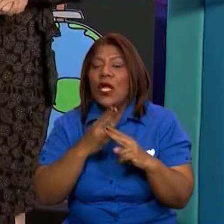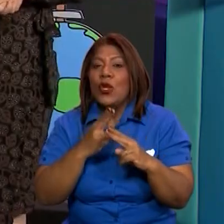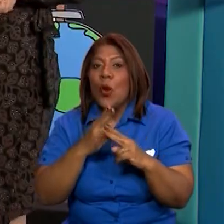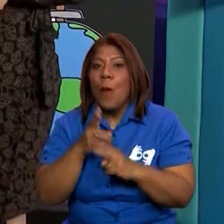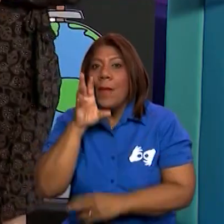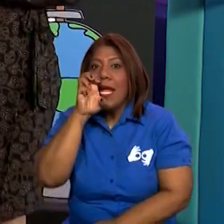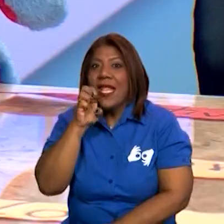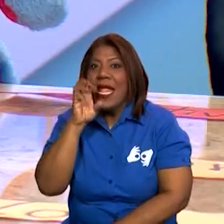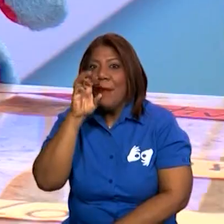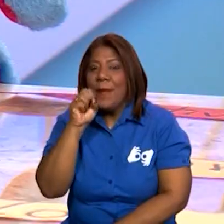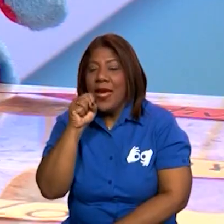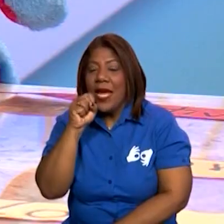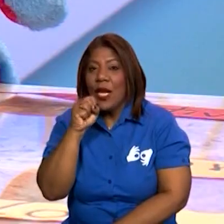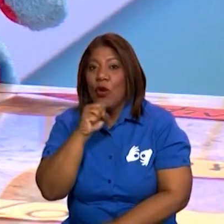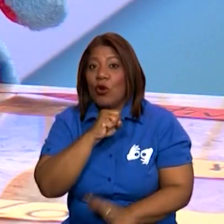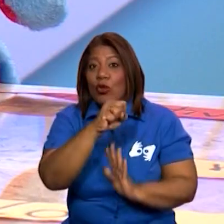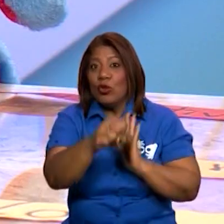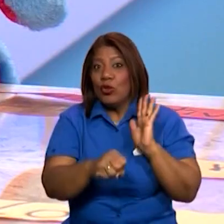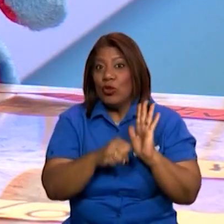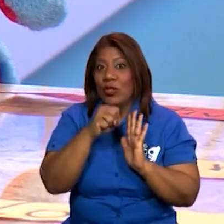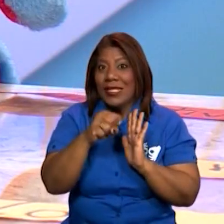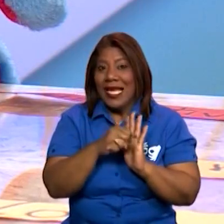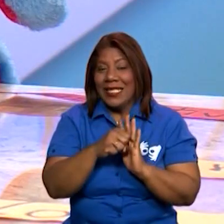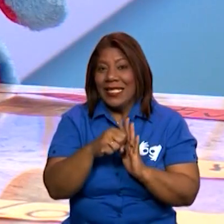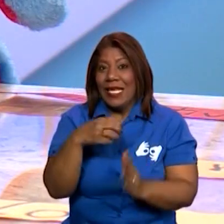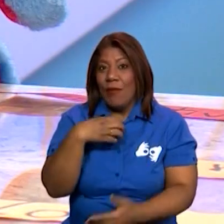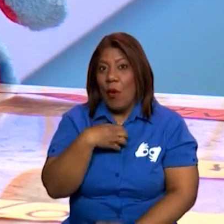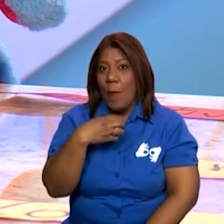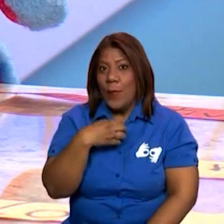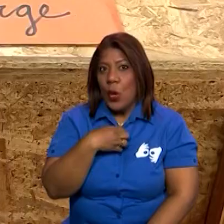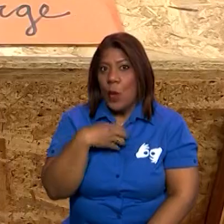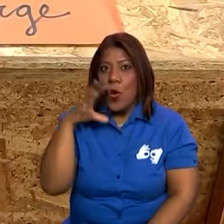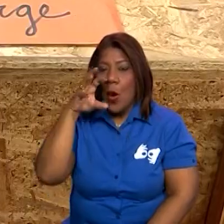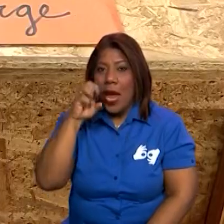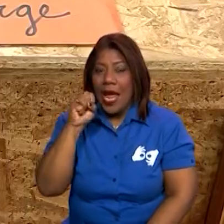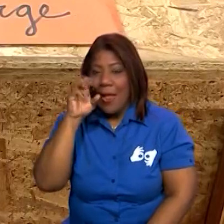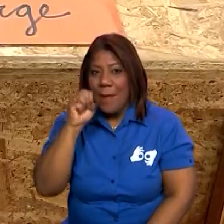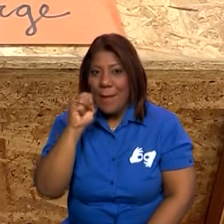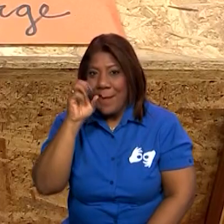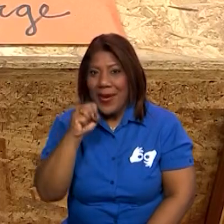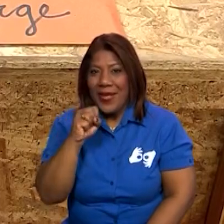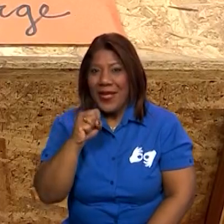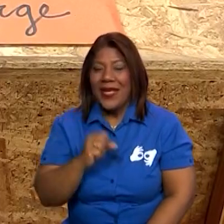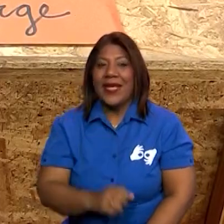propio. A ver. Todos tienen una mascota. ¿Cómo se llaman las mascotas?